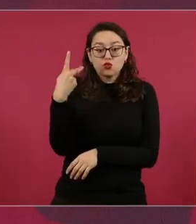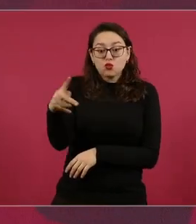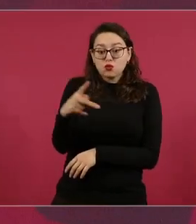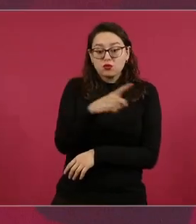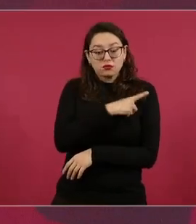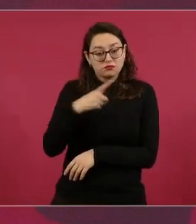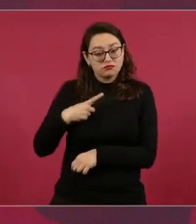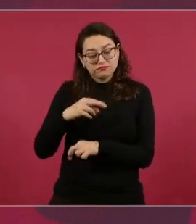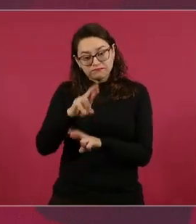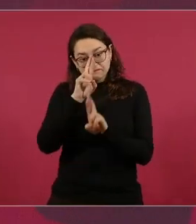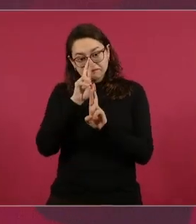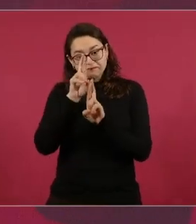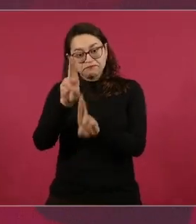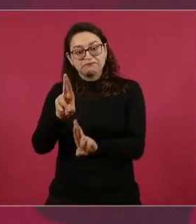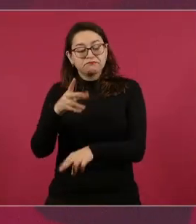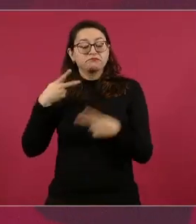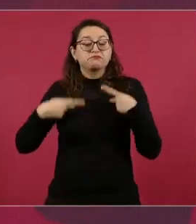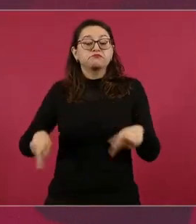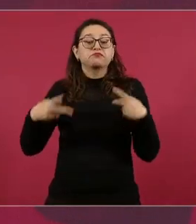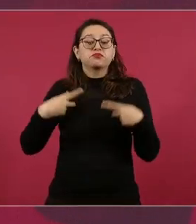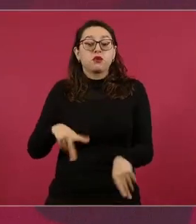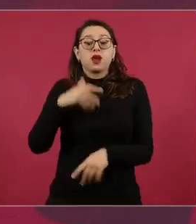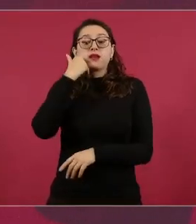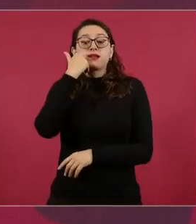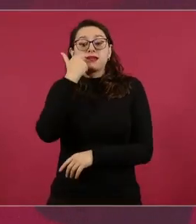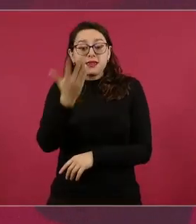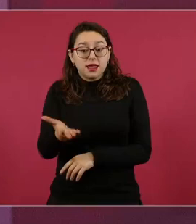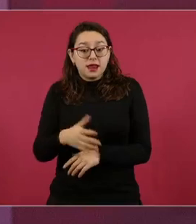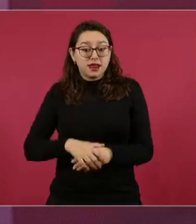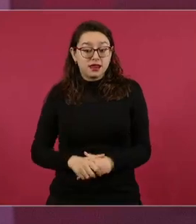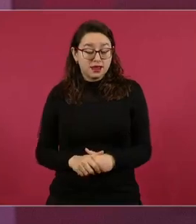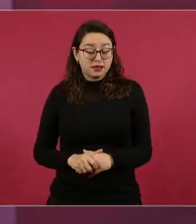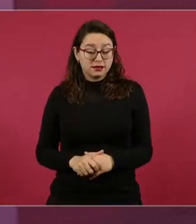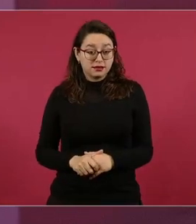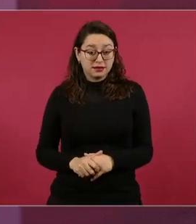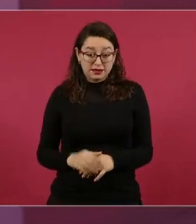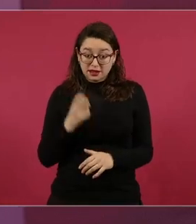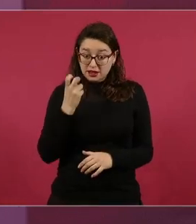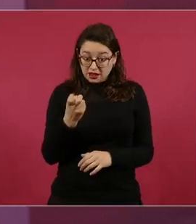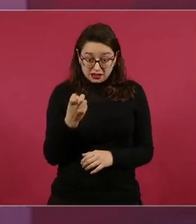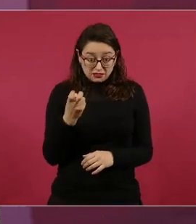Porque la gente así lo quiere. Y esa es la regla